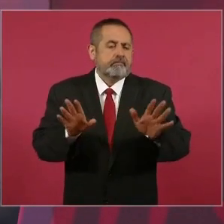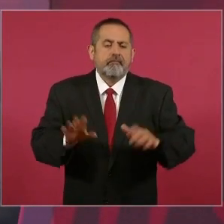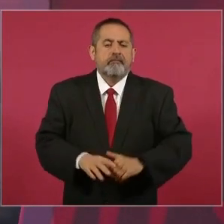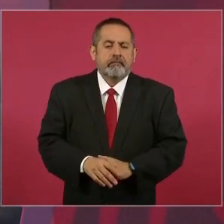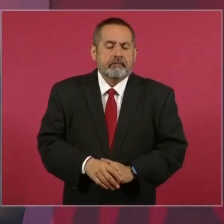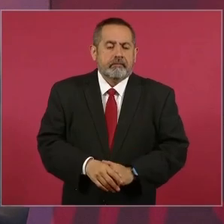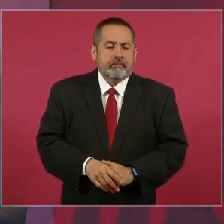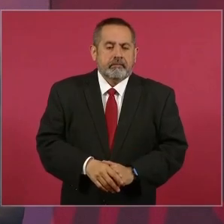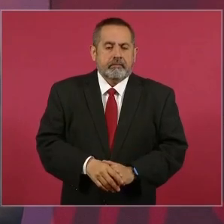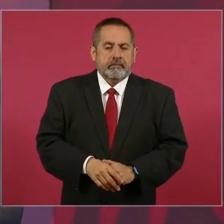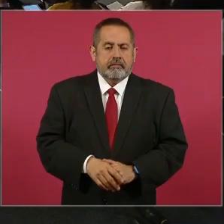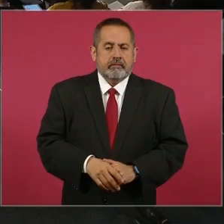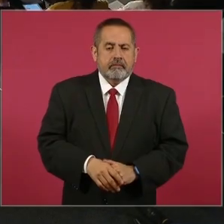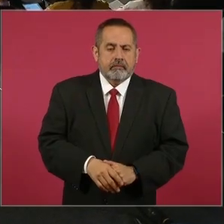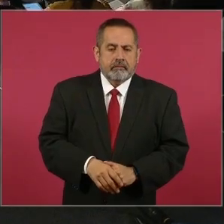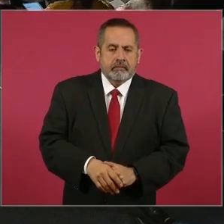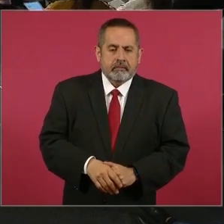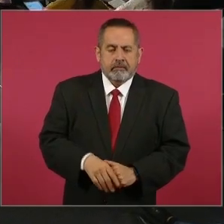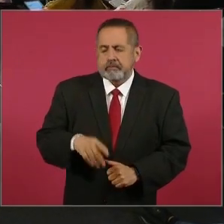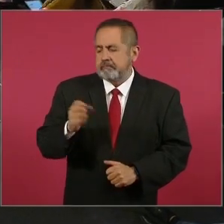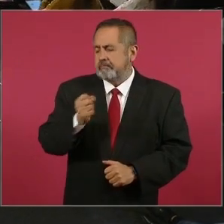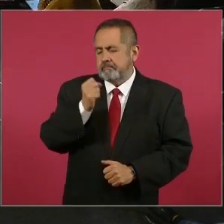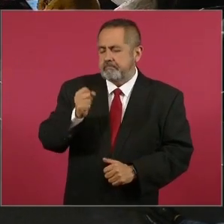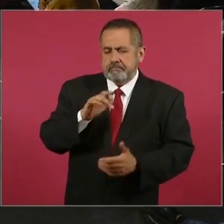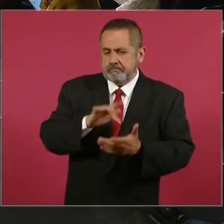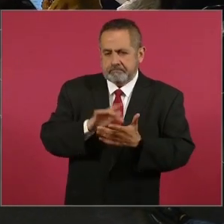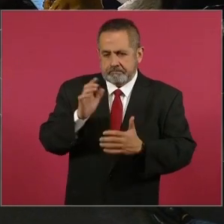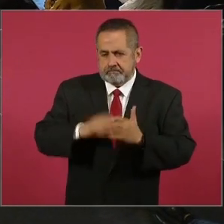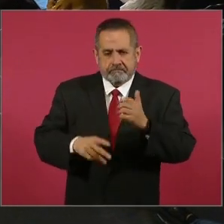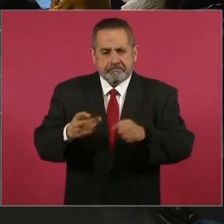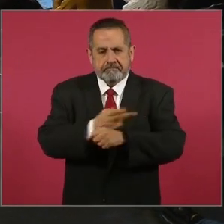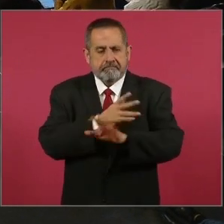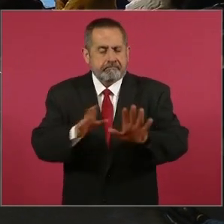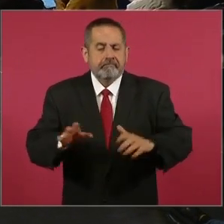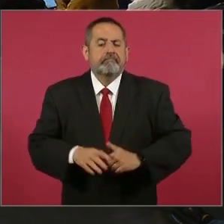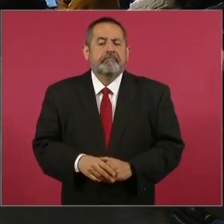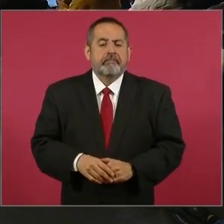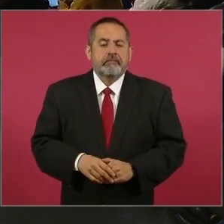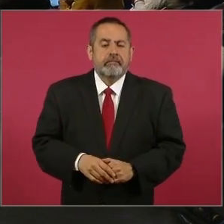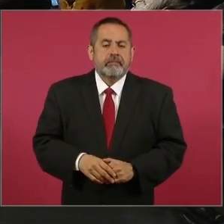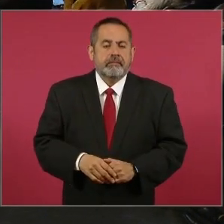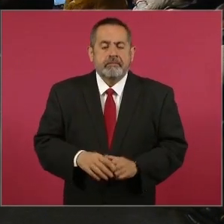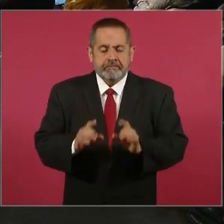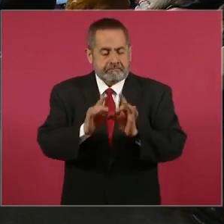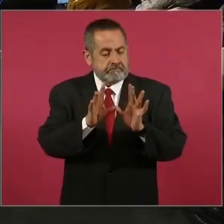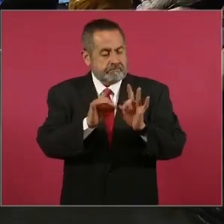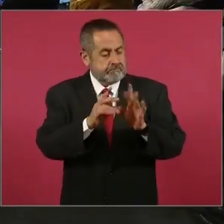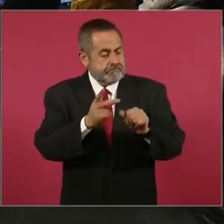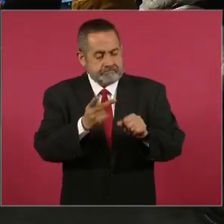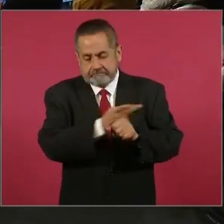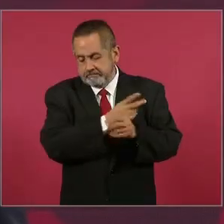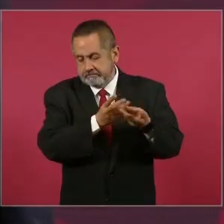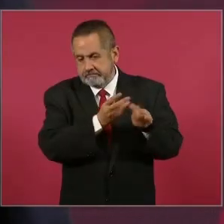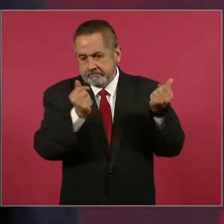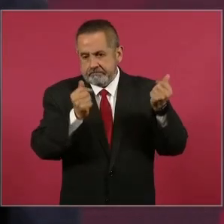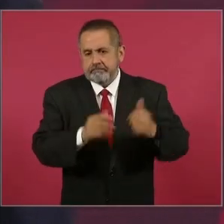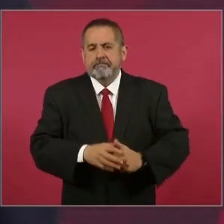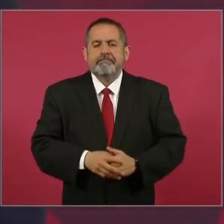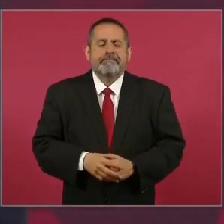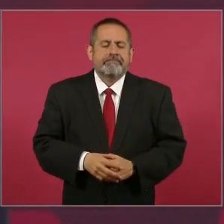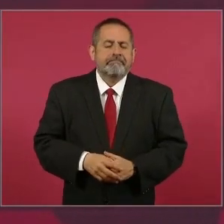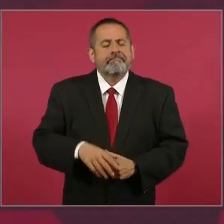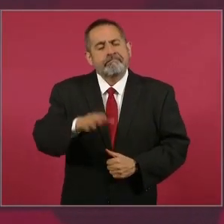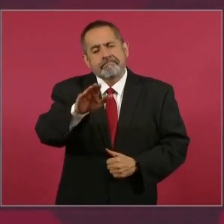ya gracias presidente afortunadamente ya pasó lo que pasó pasó muy bien